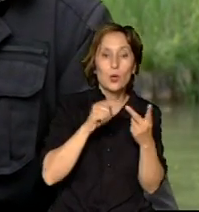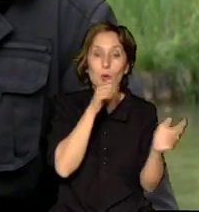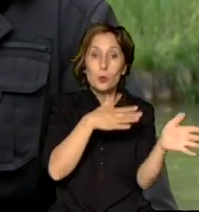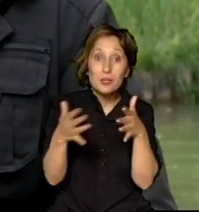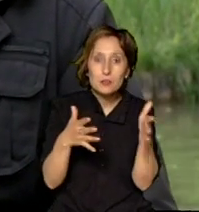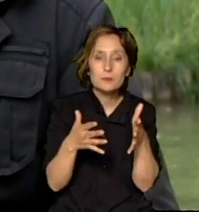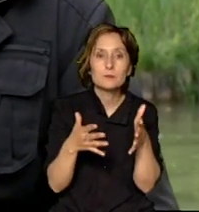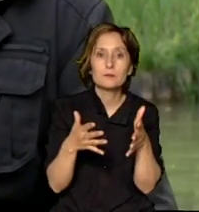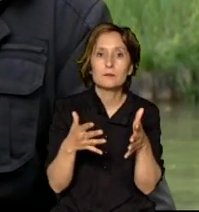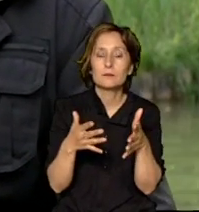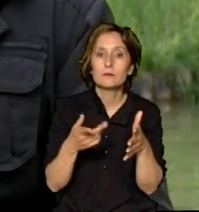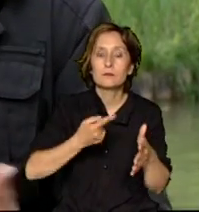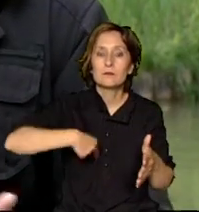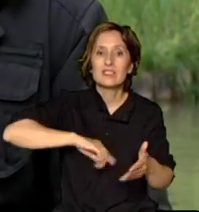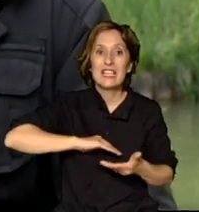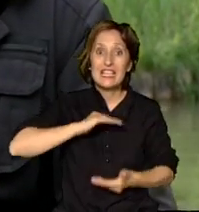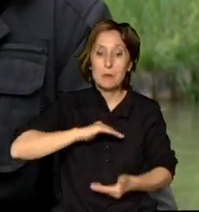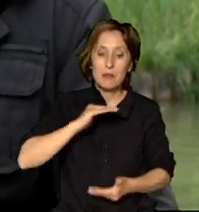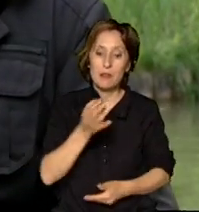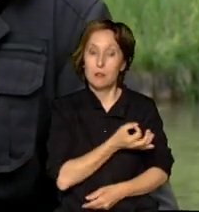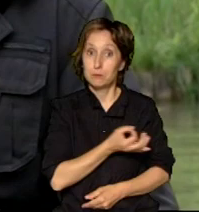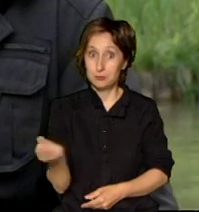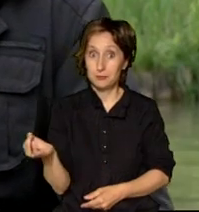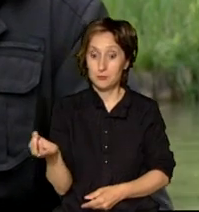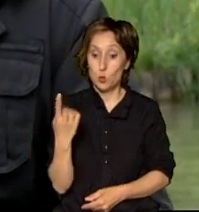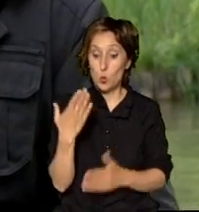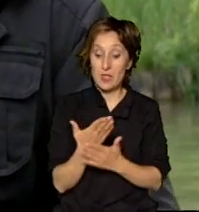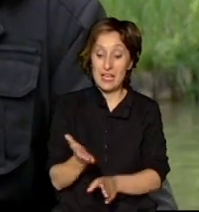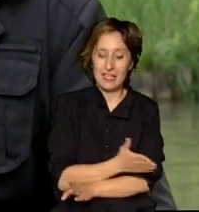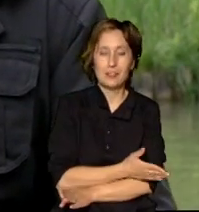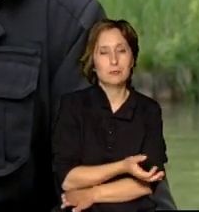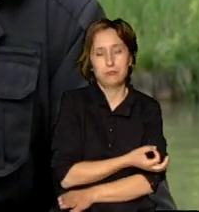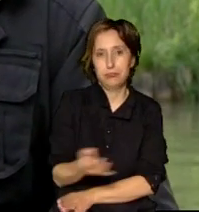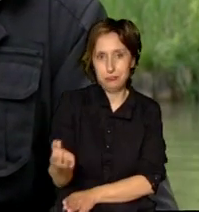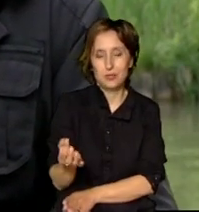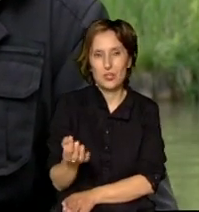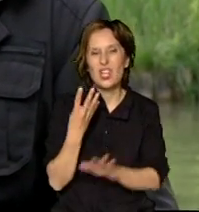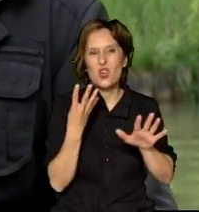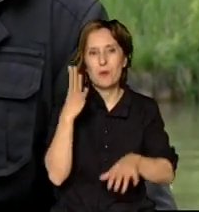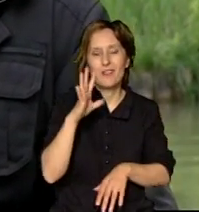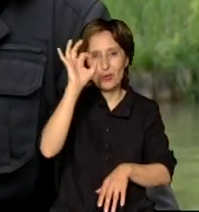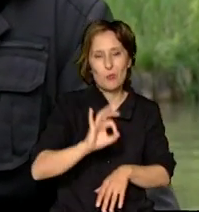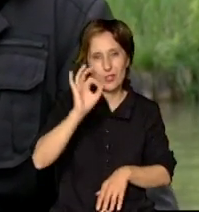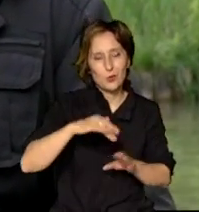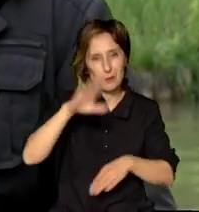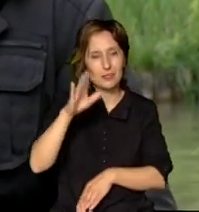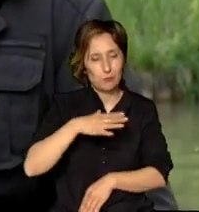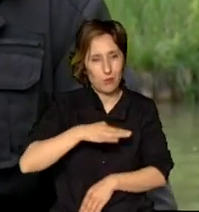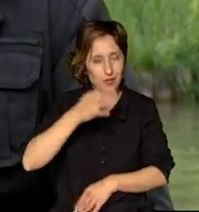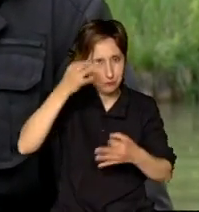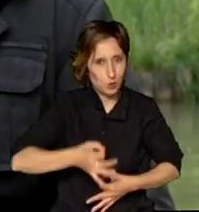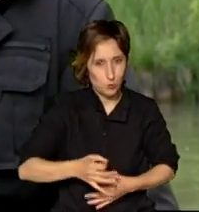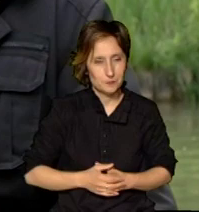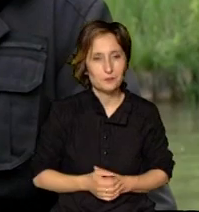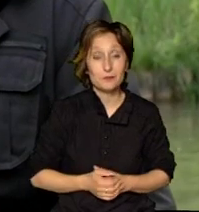viento, la capacidad de acertar a un día vista pues, supera incluso el 95%, ¿no? Con lo cual, pues